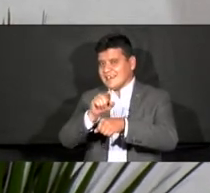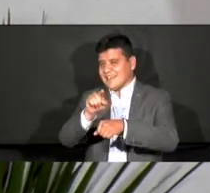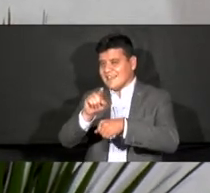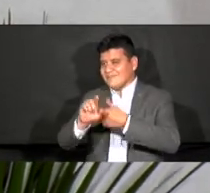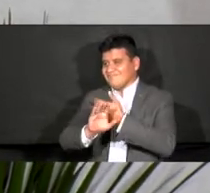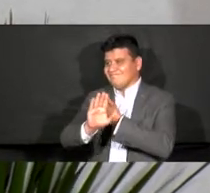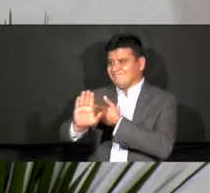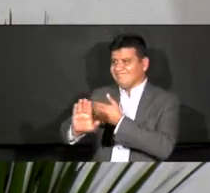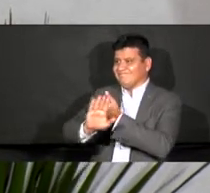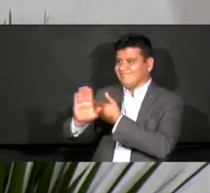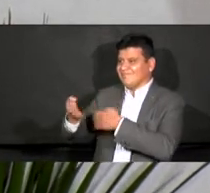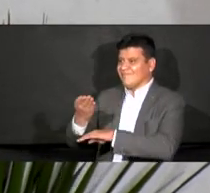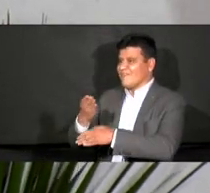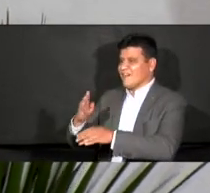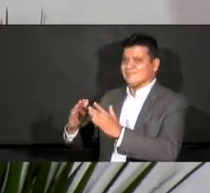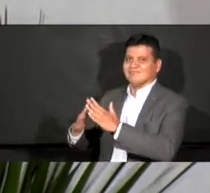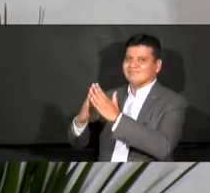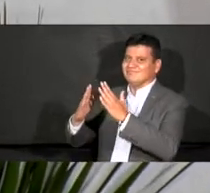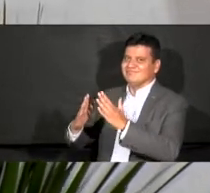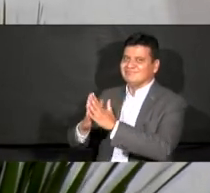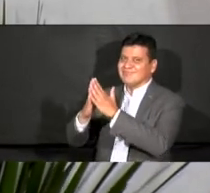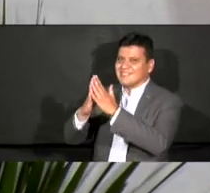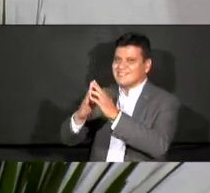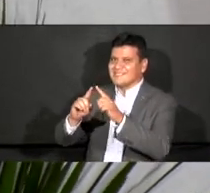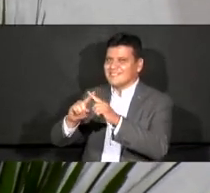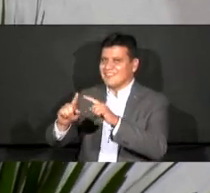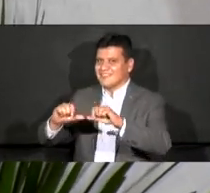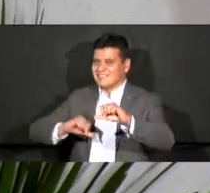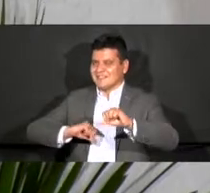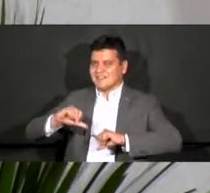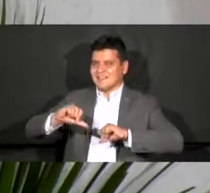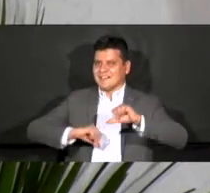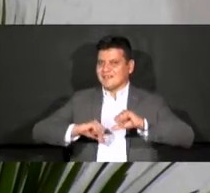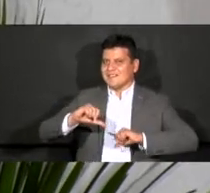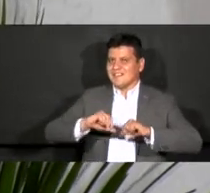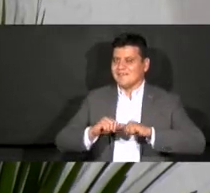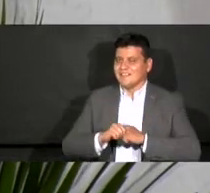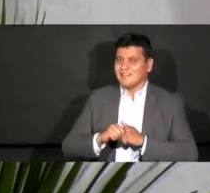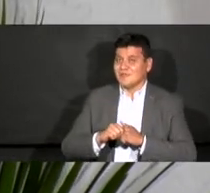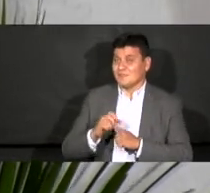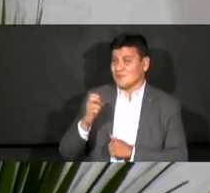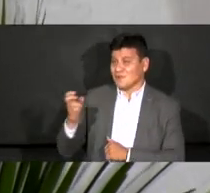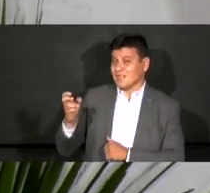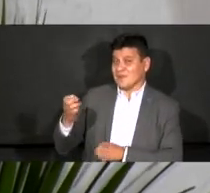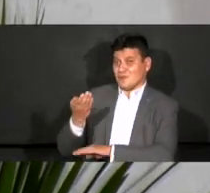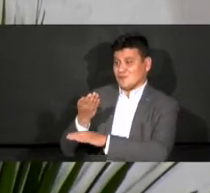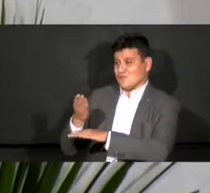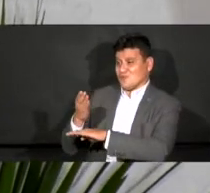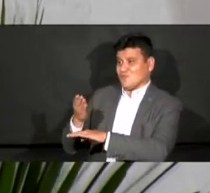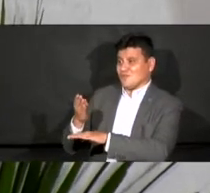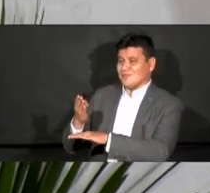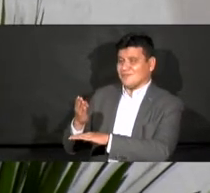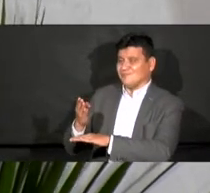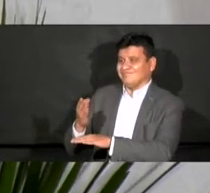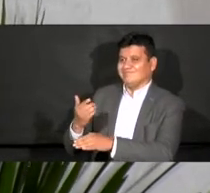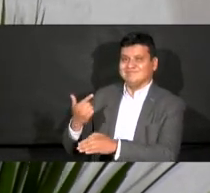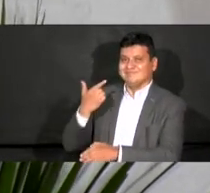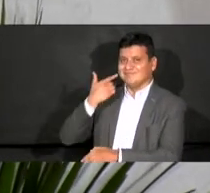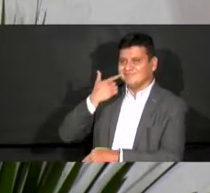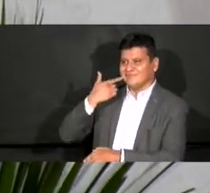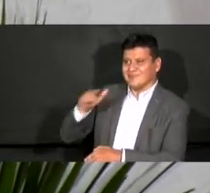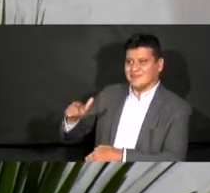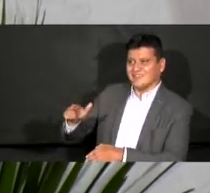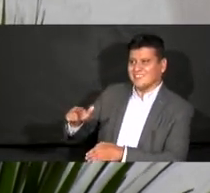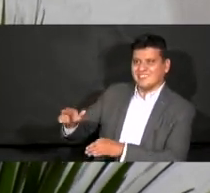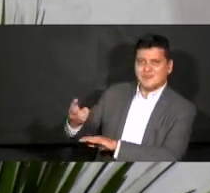obviamente tenían poco tiempo para participar en una licitación tan corta, decidió intercambiar las tasas de